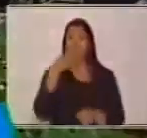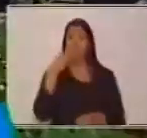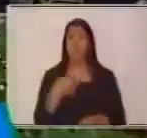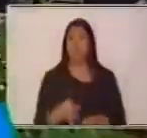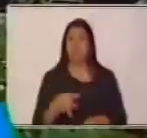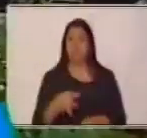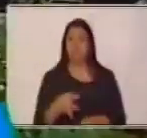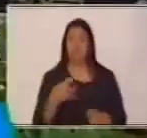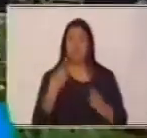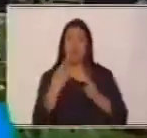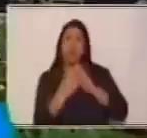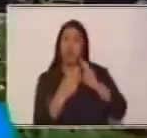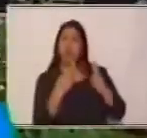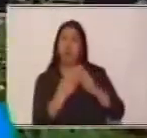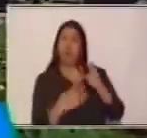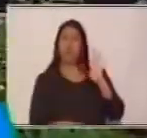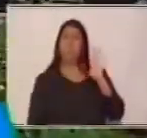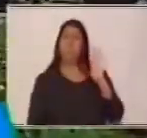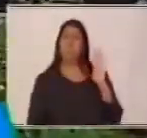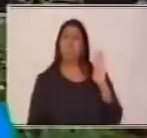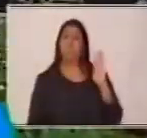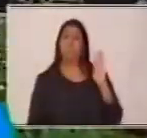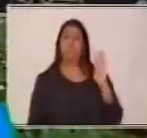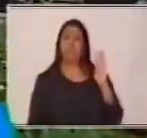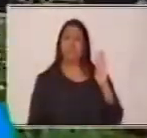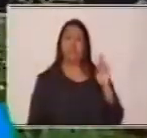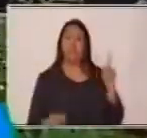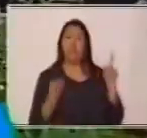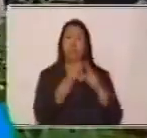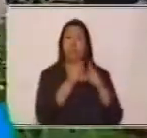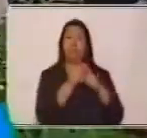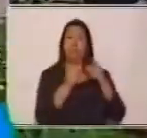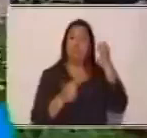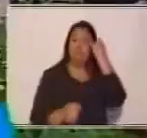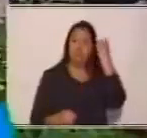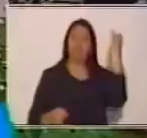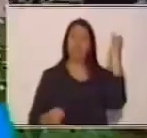está relacionado con B, que es el término imaginario.